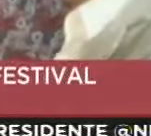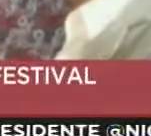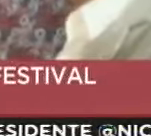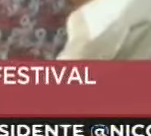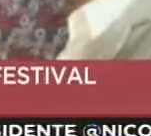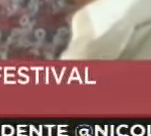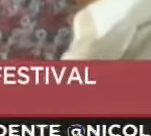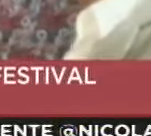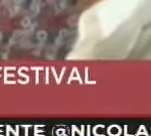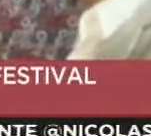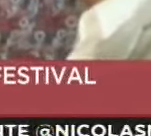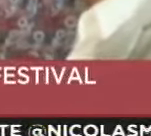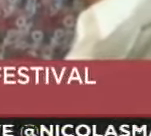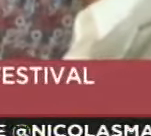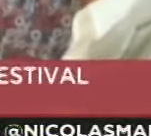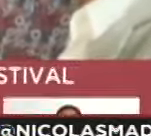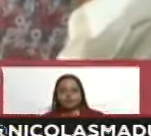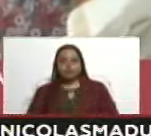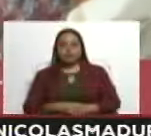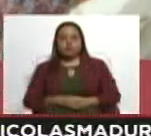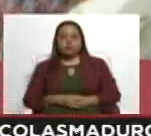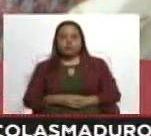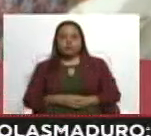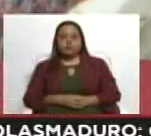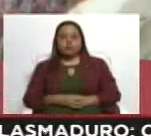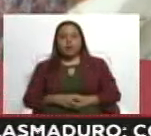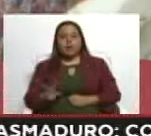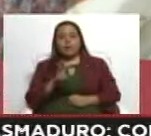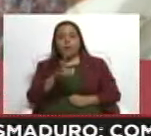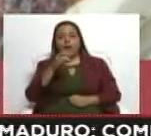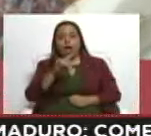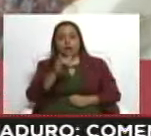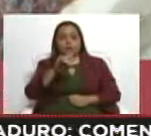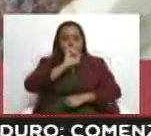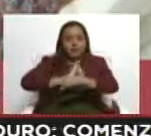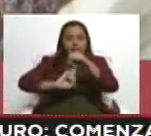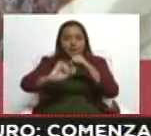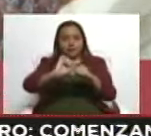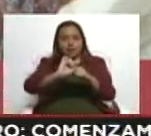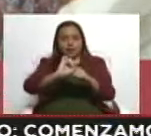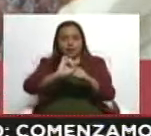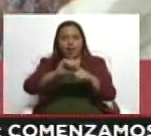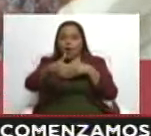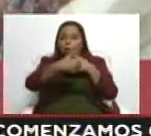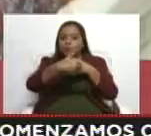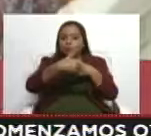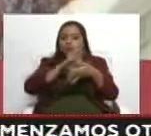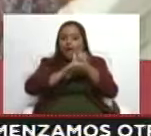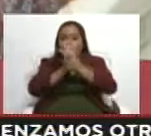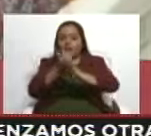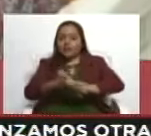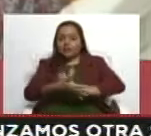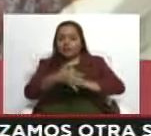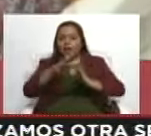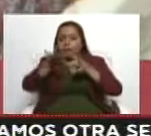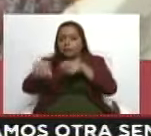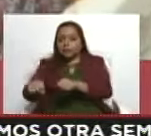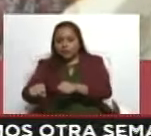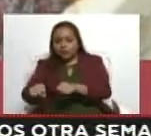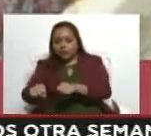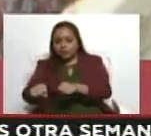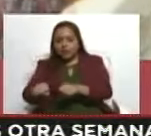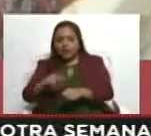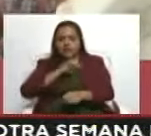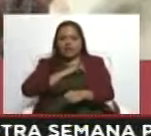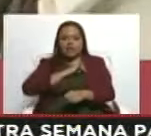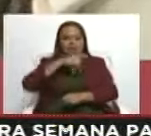valores de Venezuela y de la humanidad. Venezuela tiene la vacuna ya contra la destrucción capitalista de la